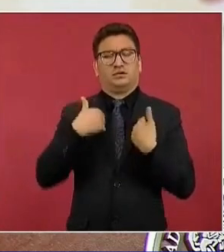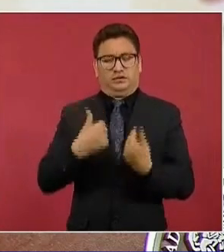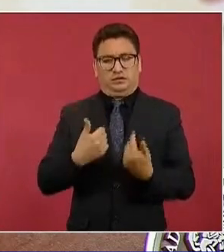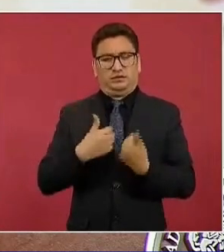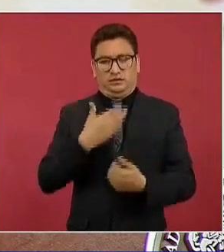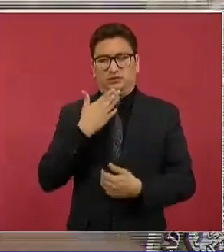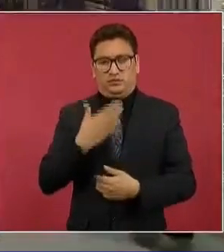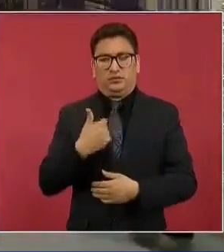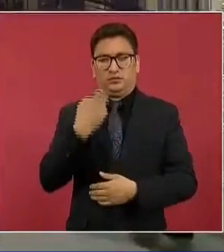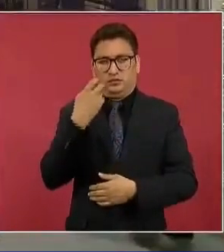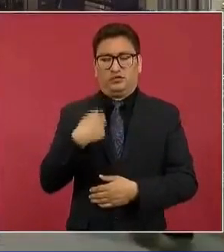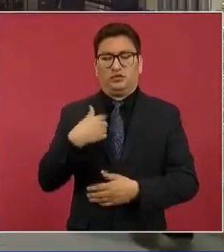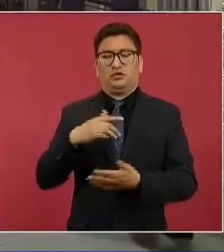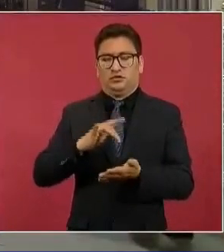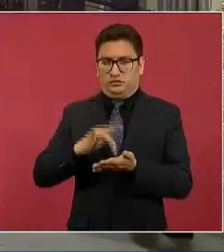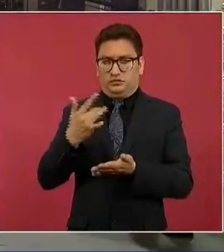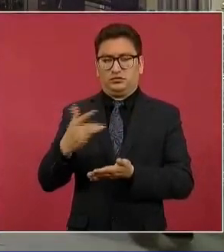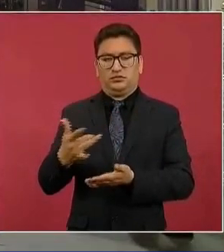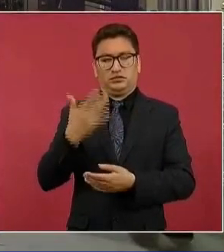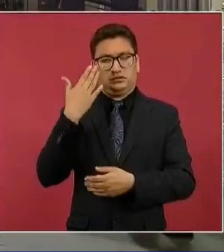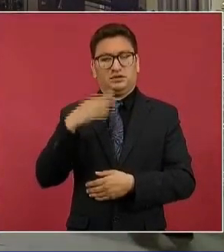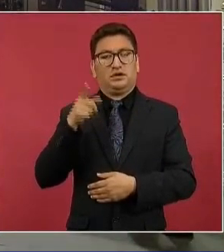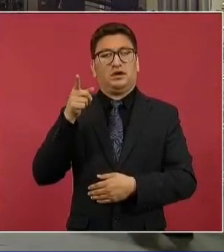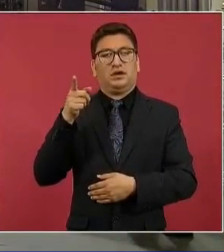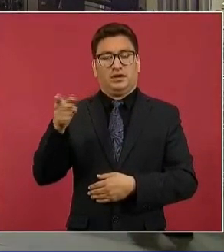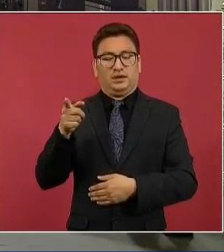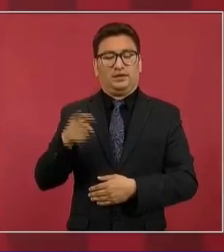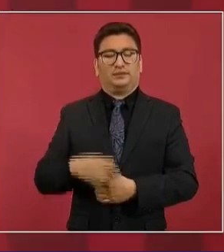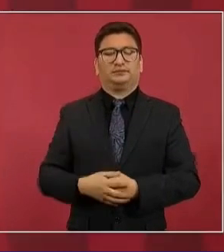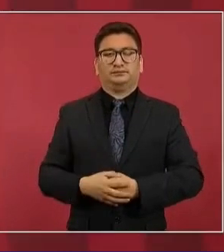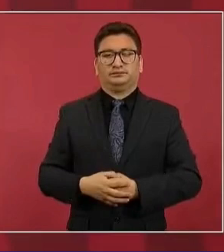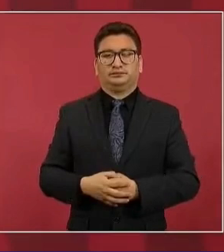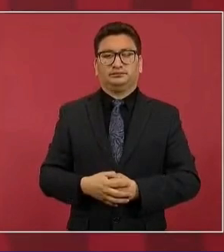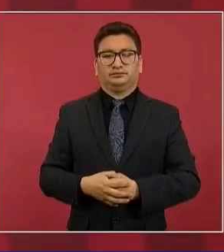Yo agradezco que le dieron el beneplácito